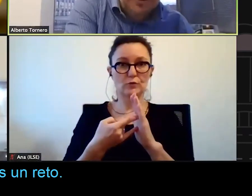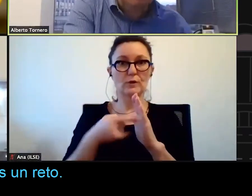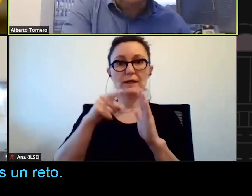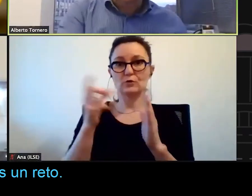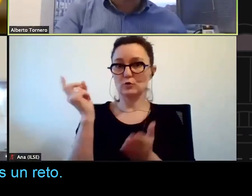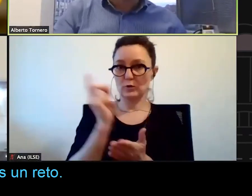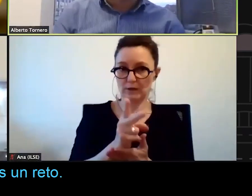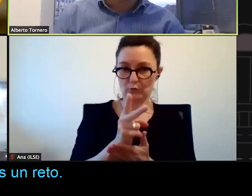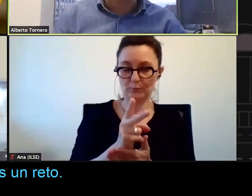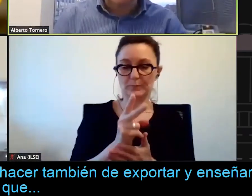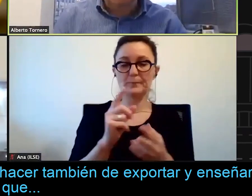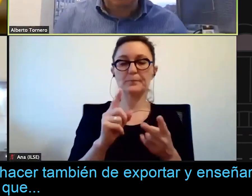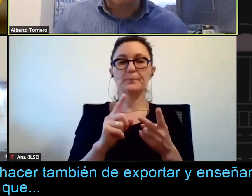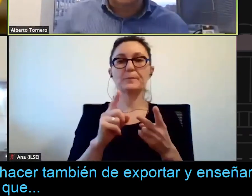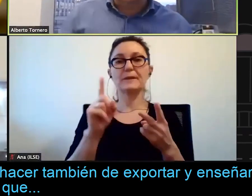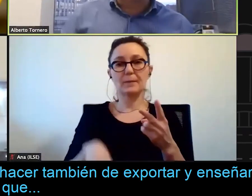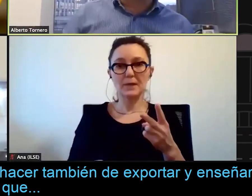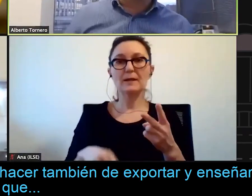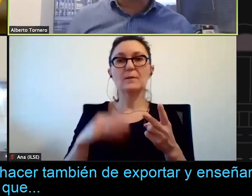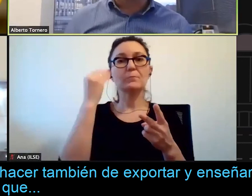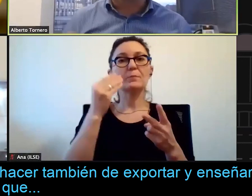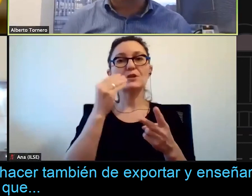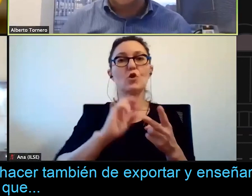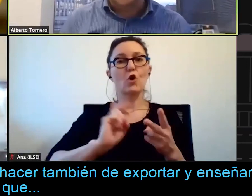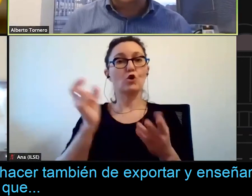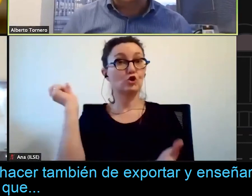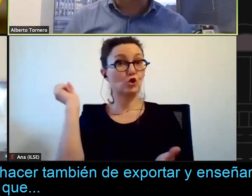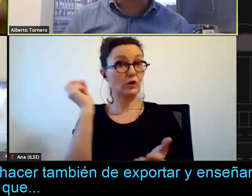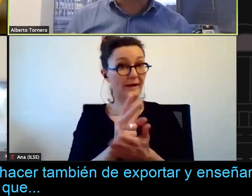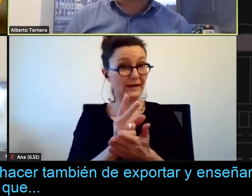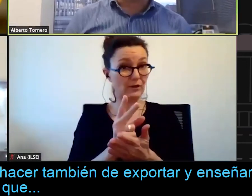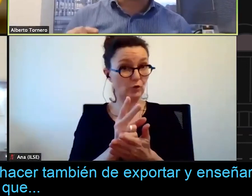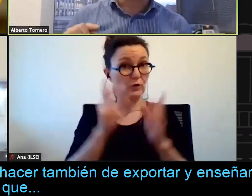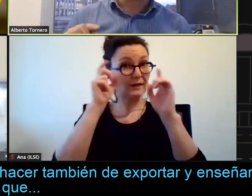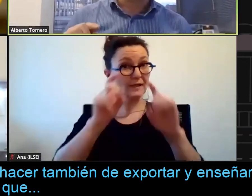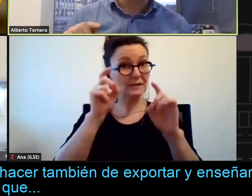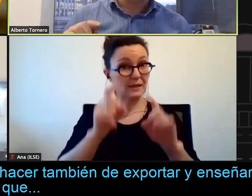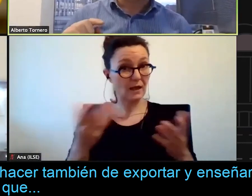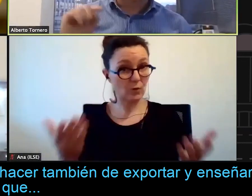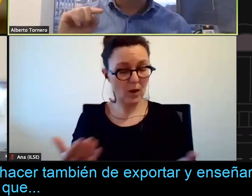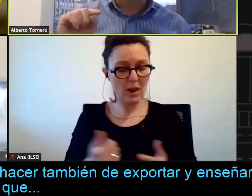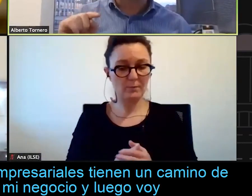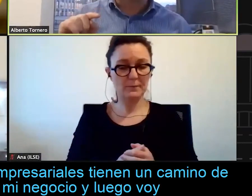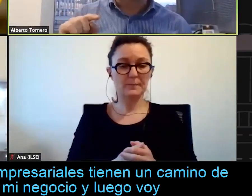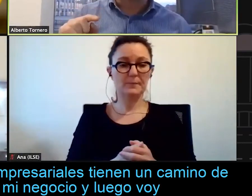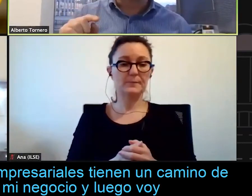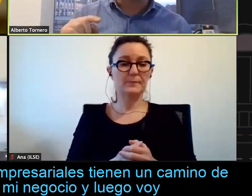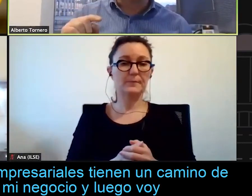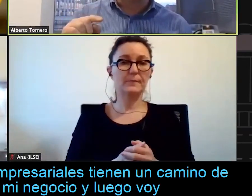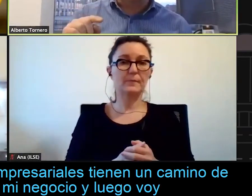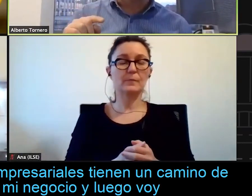reto. Y creo que otro reto que hay que hacer también de exportar y de enseñar es que generalmente los